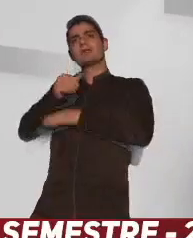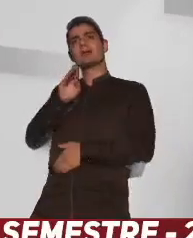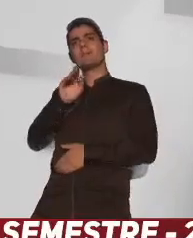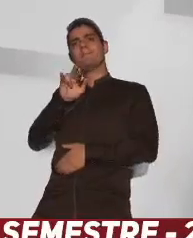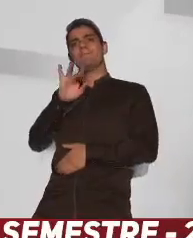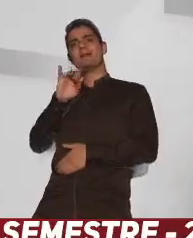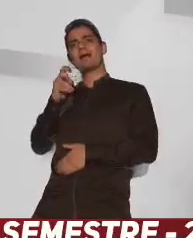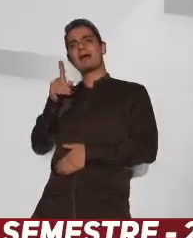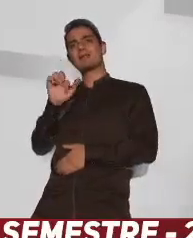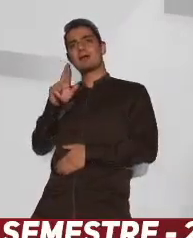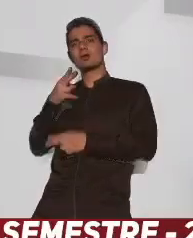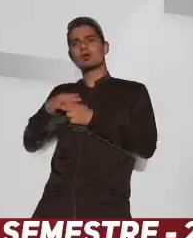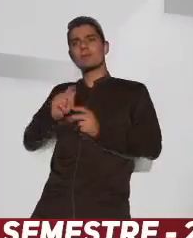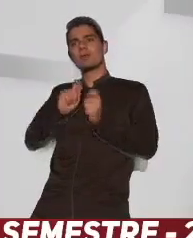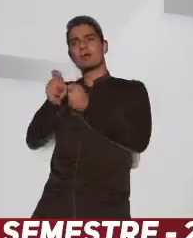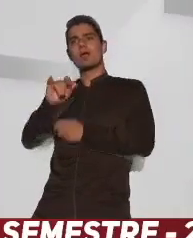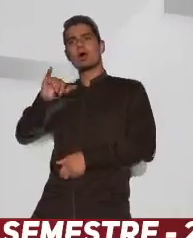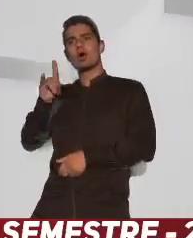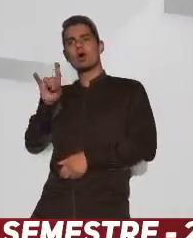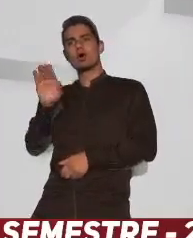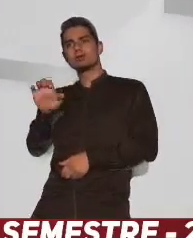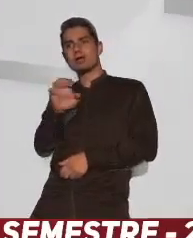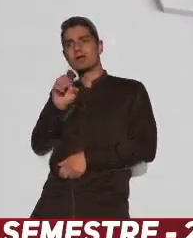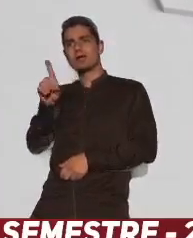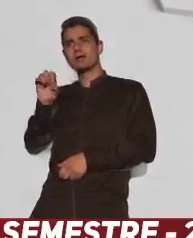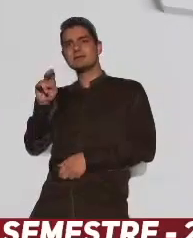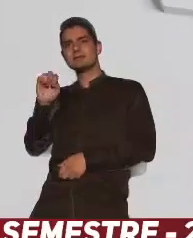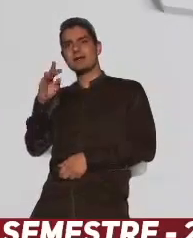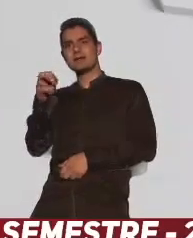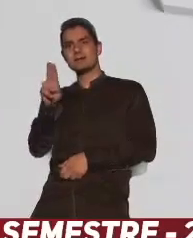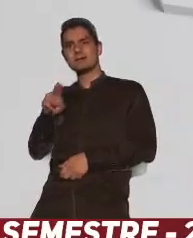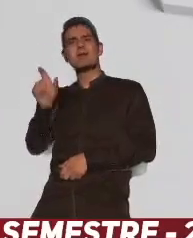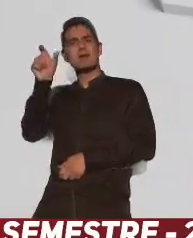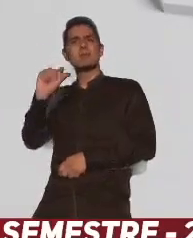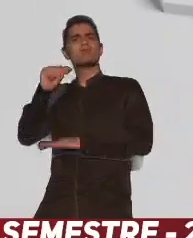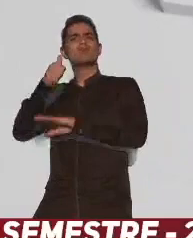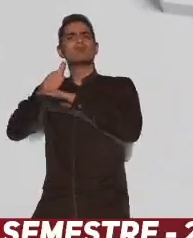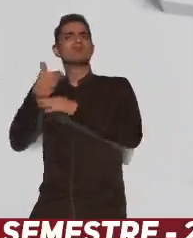de Estado Mayor Generador de Fuerza encargado. Se ha